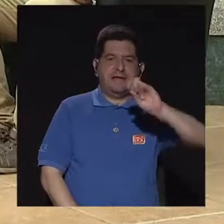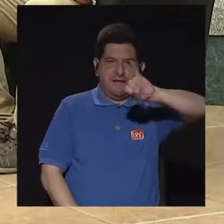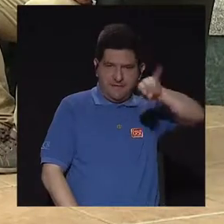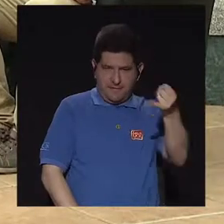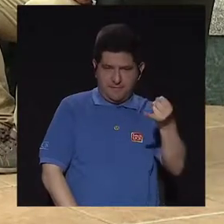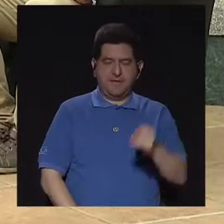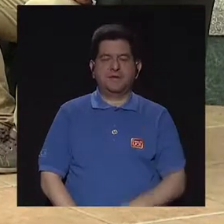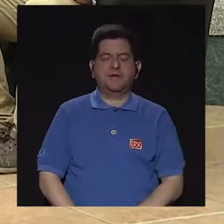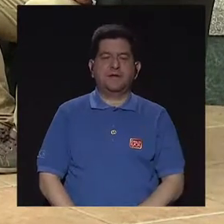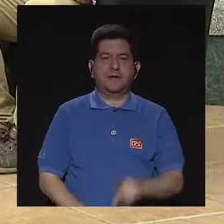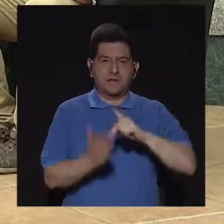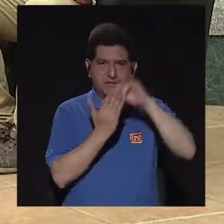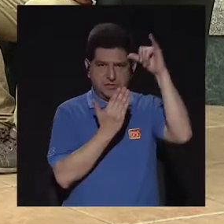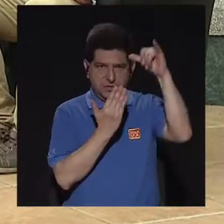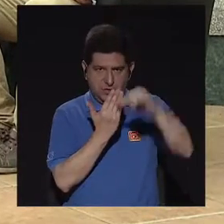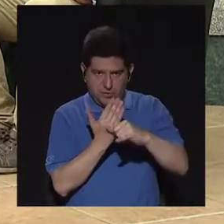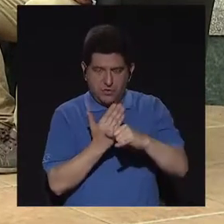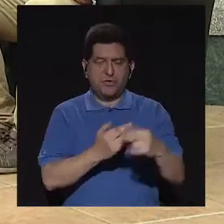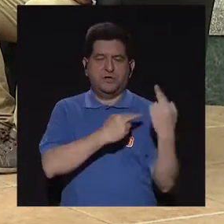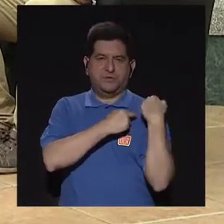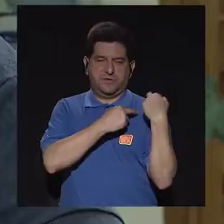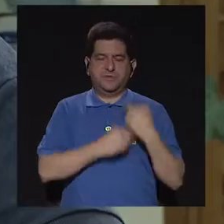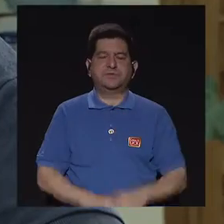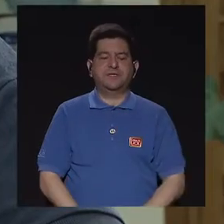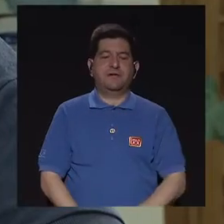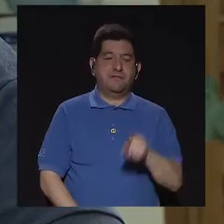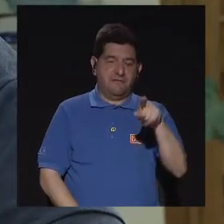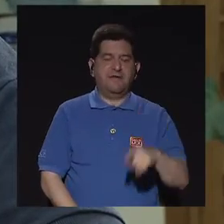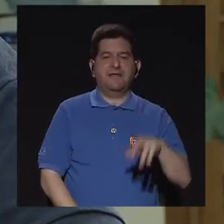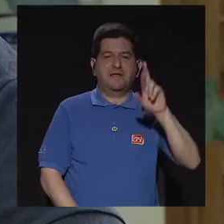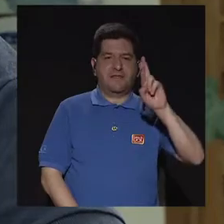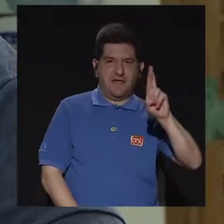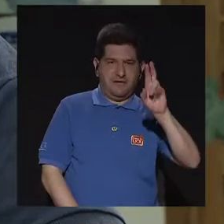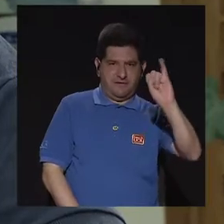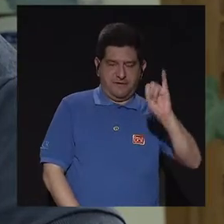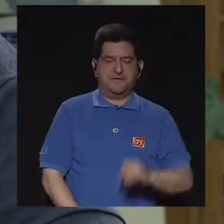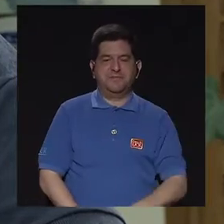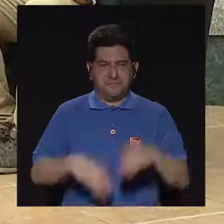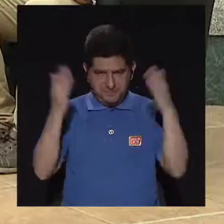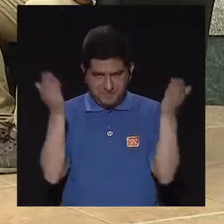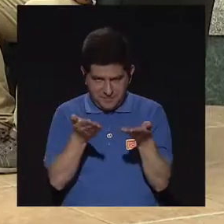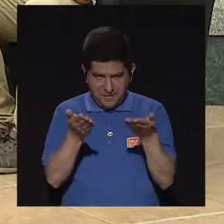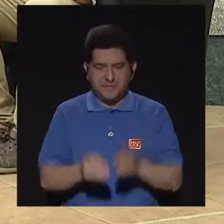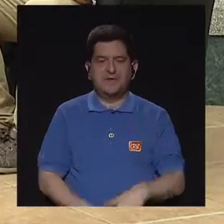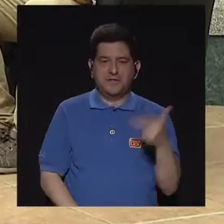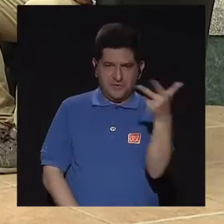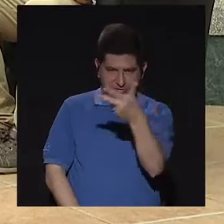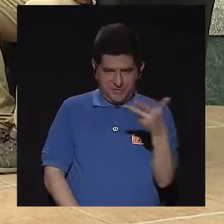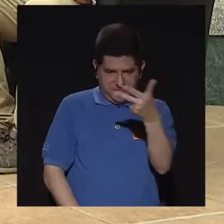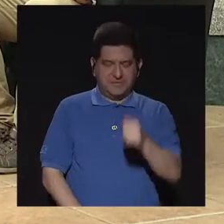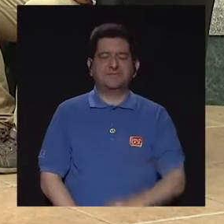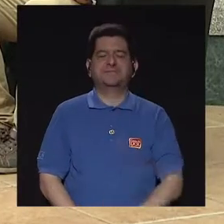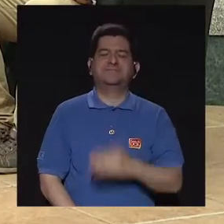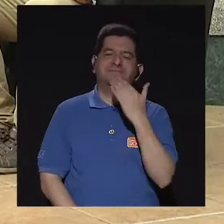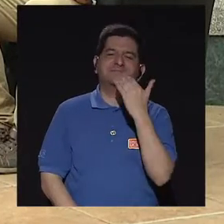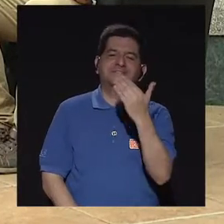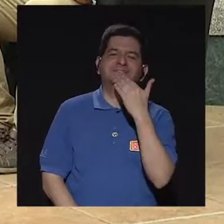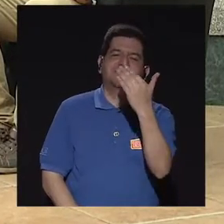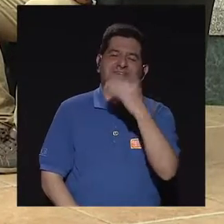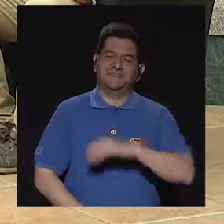Jiménez, encargado de proyectos de Rally Internacional. Bienvenidos y bienvenida. Muchas gracias.